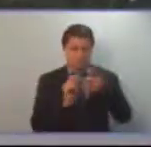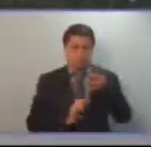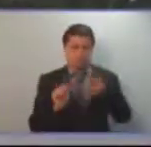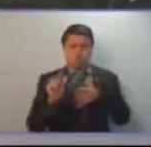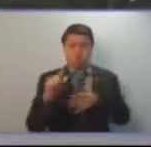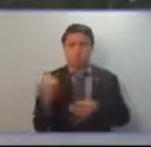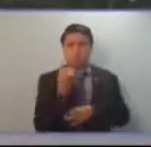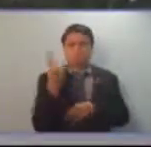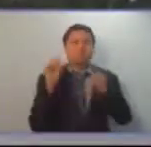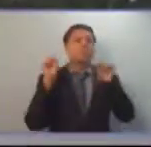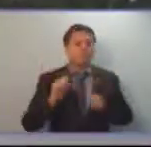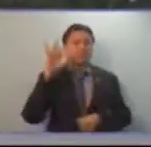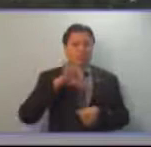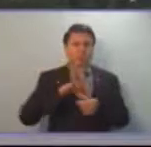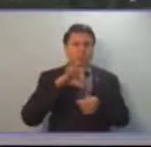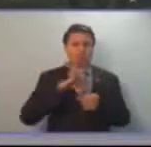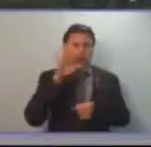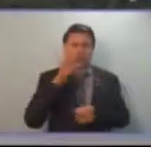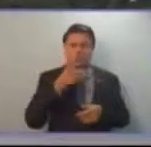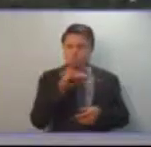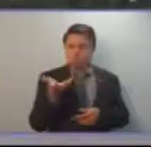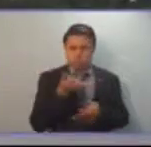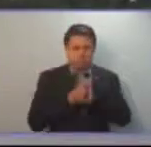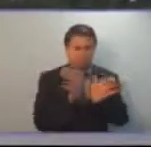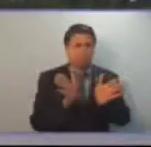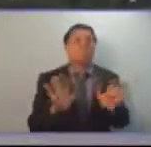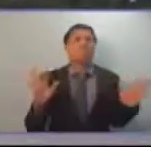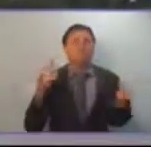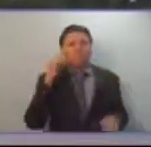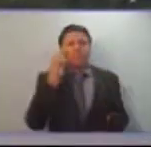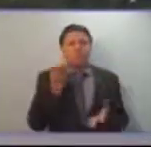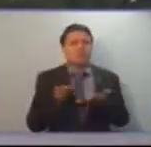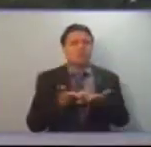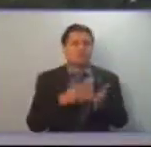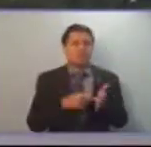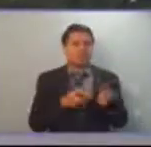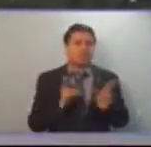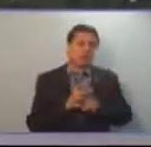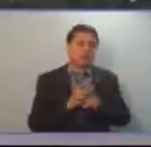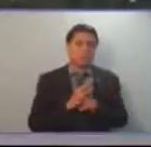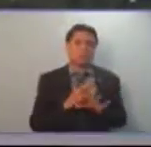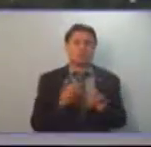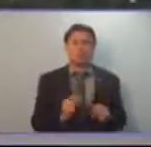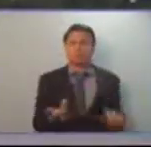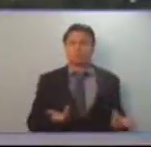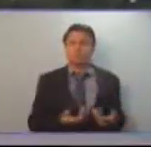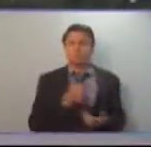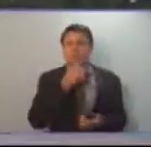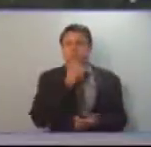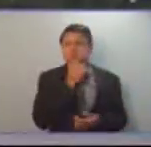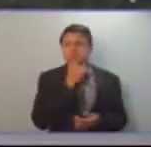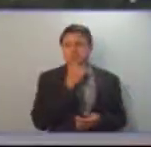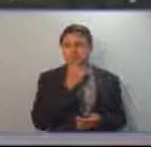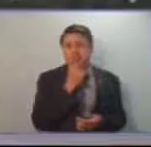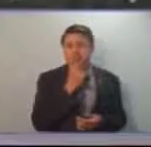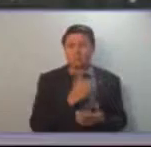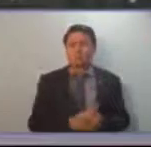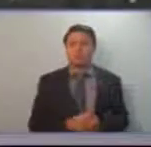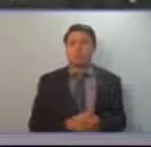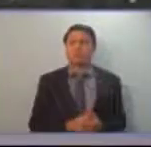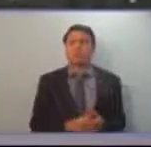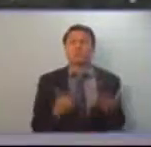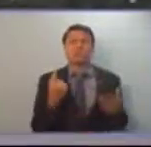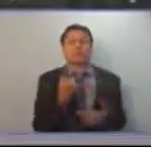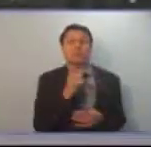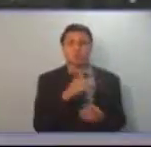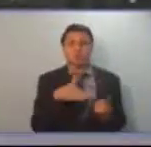sola, podrán ejercer su voto. ¿Qué hay detrás de esta regla? Porque puede generar duda, ¿por qué solo en